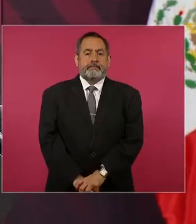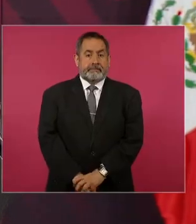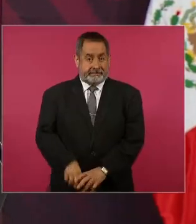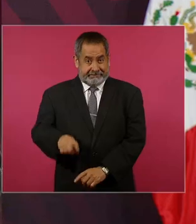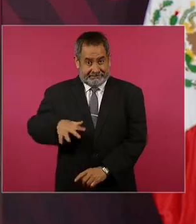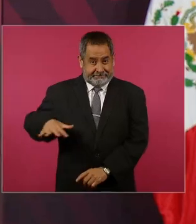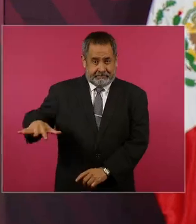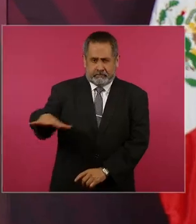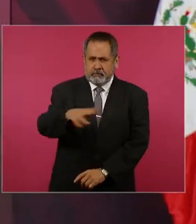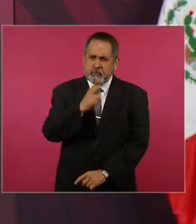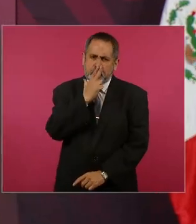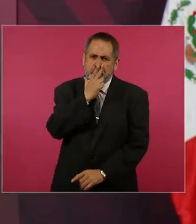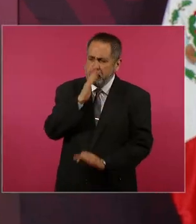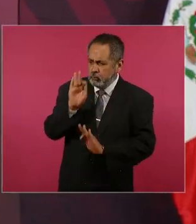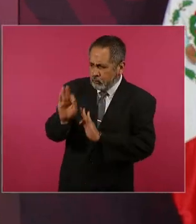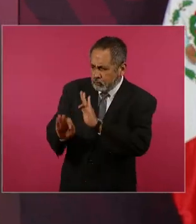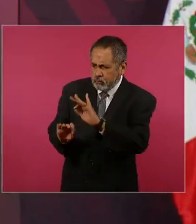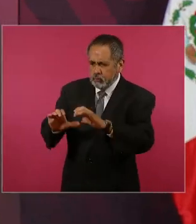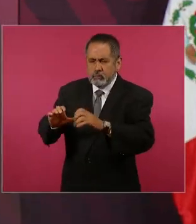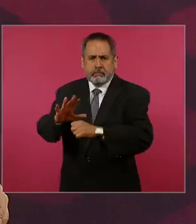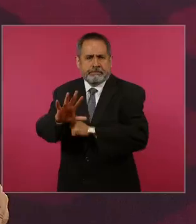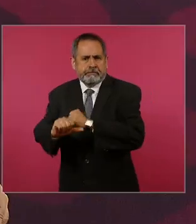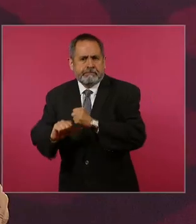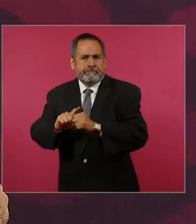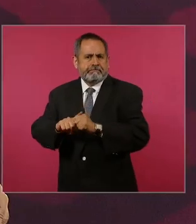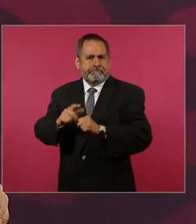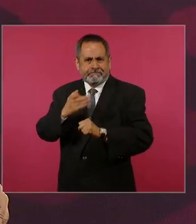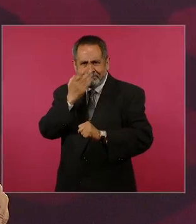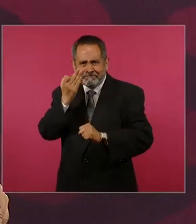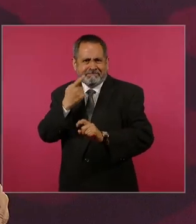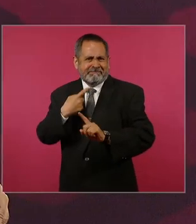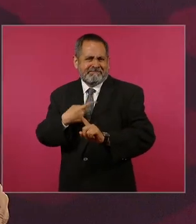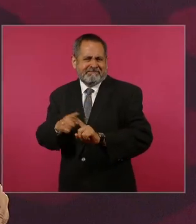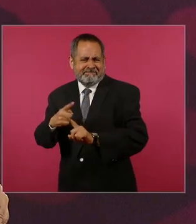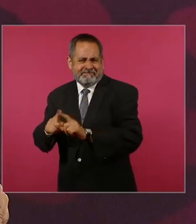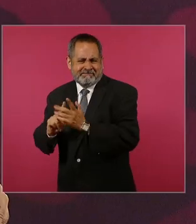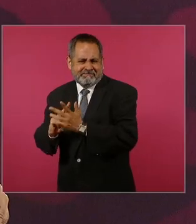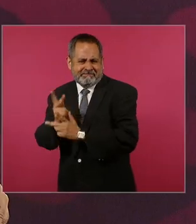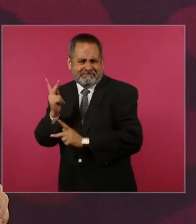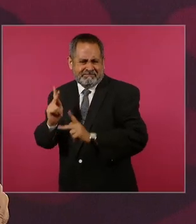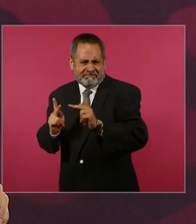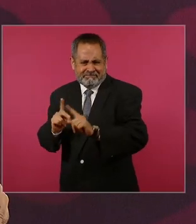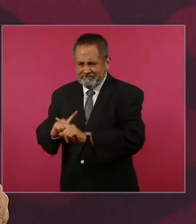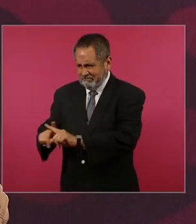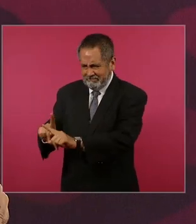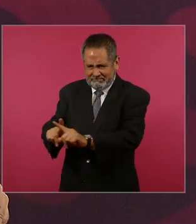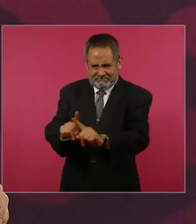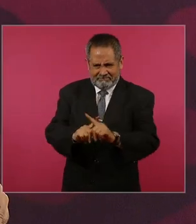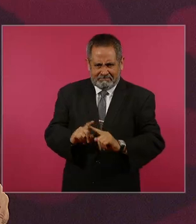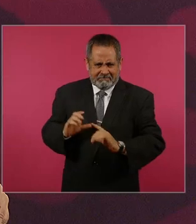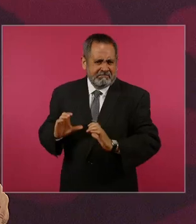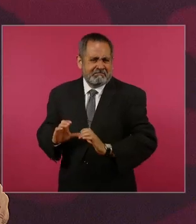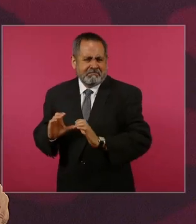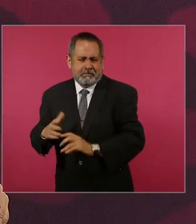nativas, de la flora, de la fauna. Por ejemplo, hay